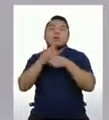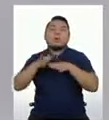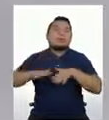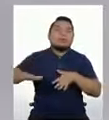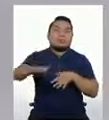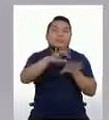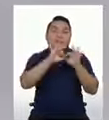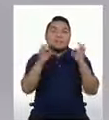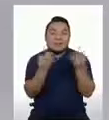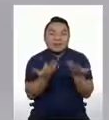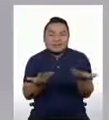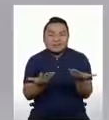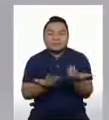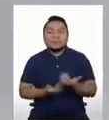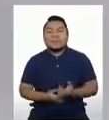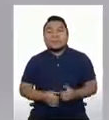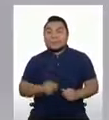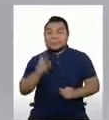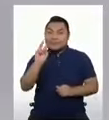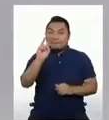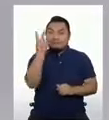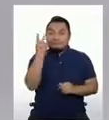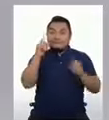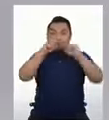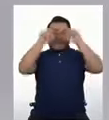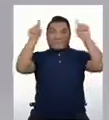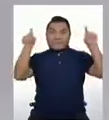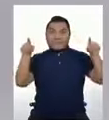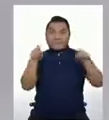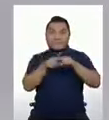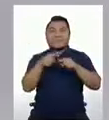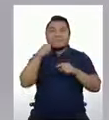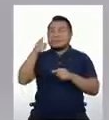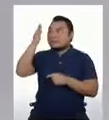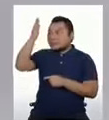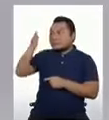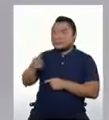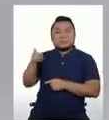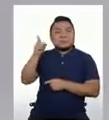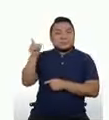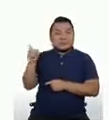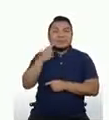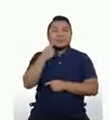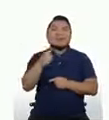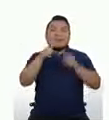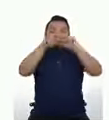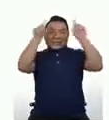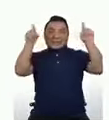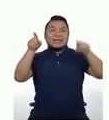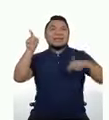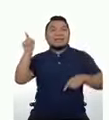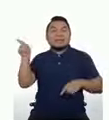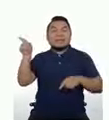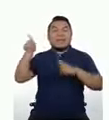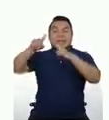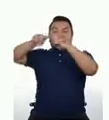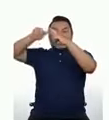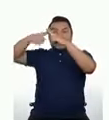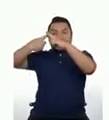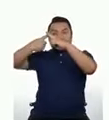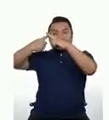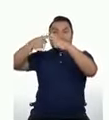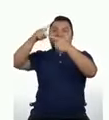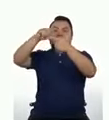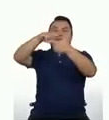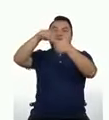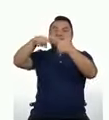los familiares. En la segunda parte del cuadro, en la primera columna, están las partes del texto: inicio, desarrollo y